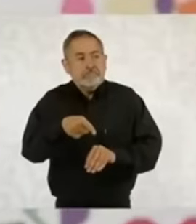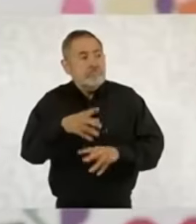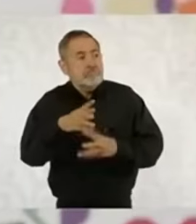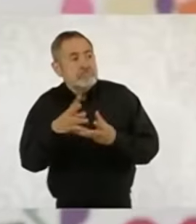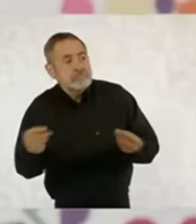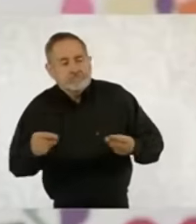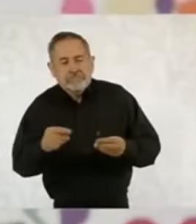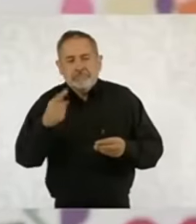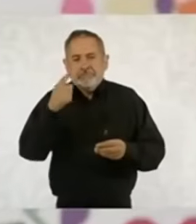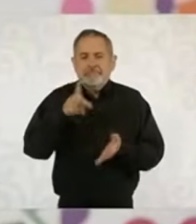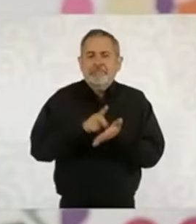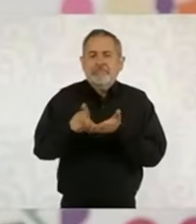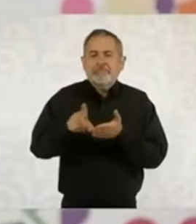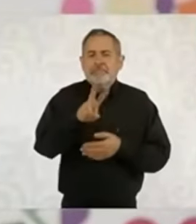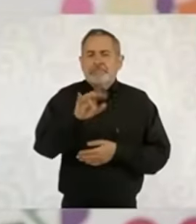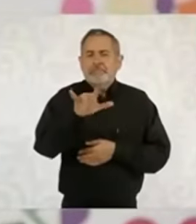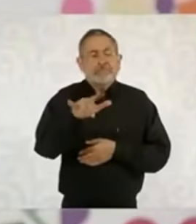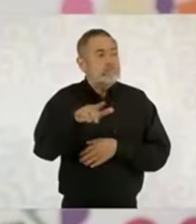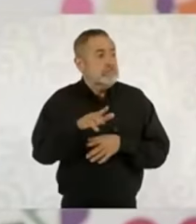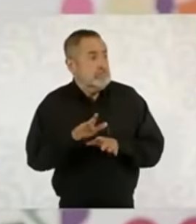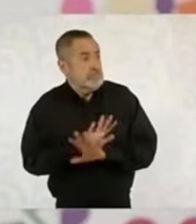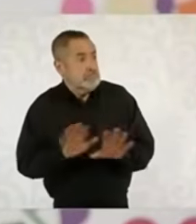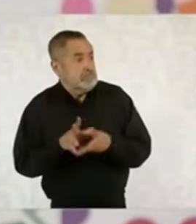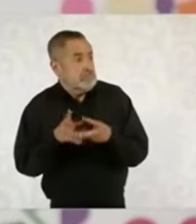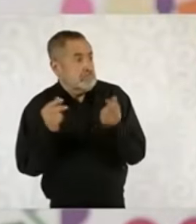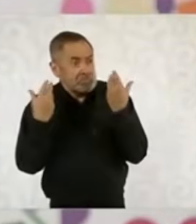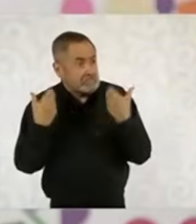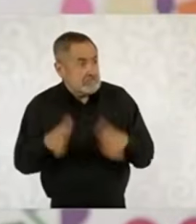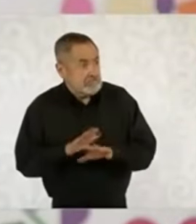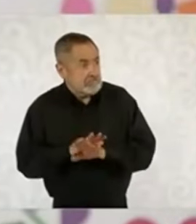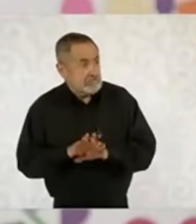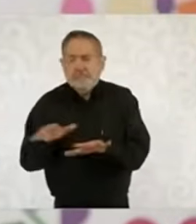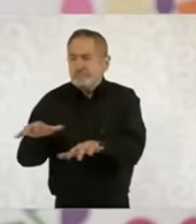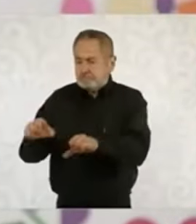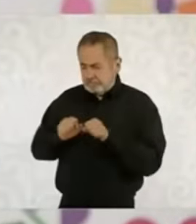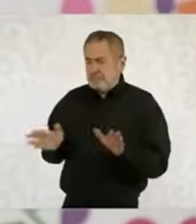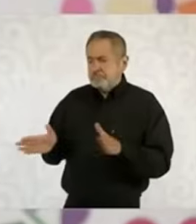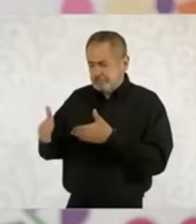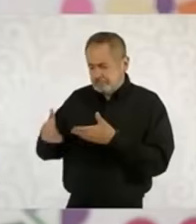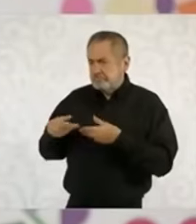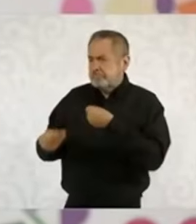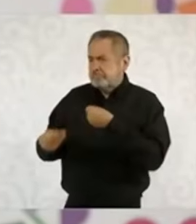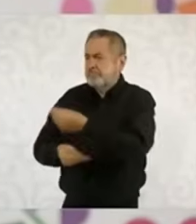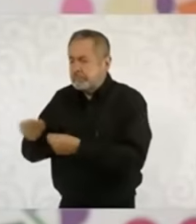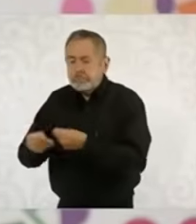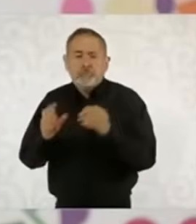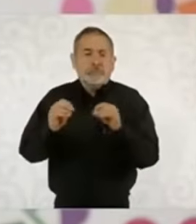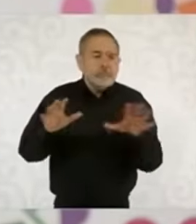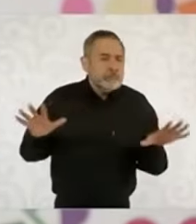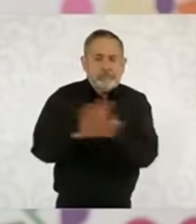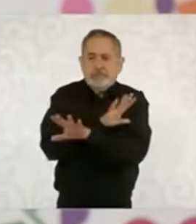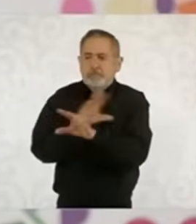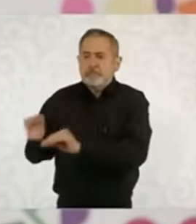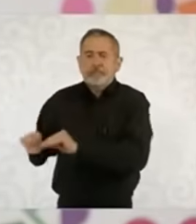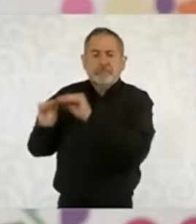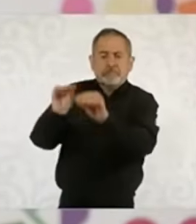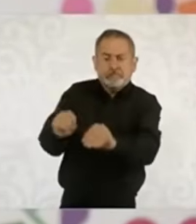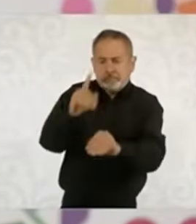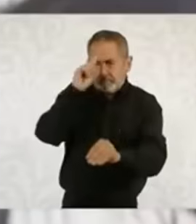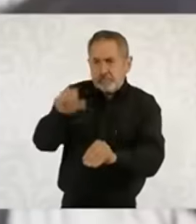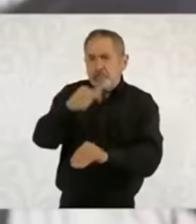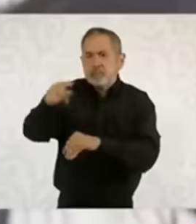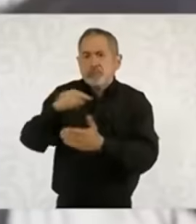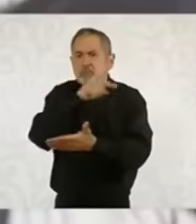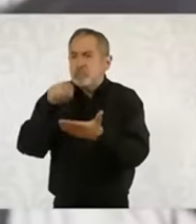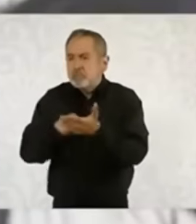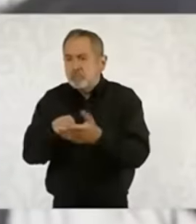extinguió y que se puede regularizar, o en donde hay cambios, por ejemplo, en situaciones de riesgo, en zonas de salvaguarda, que ahora sí